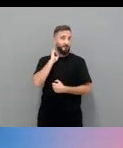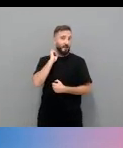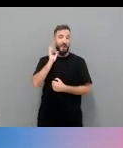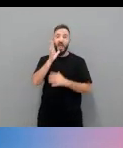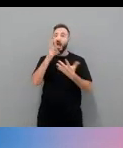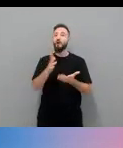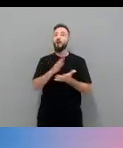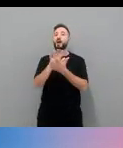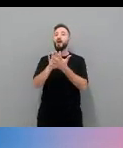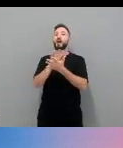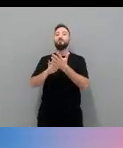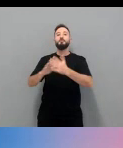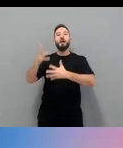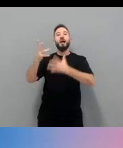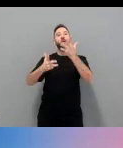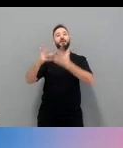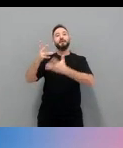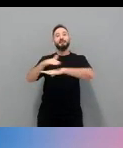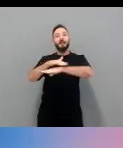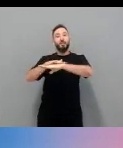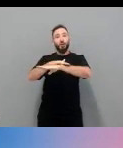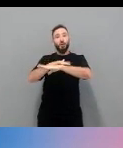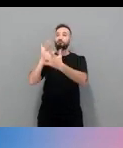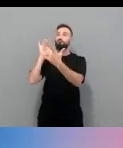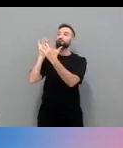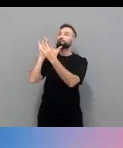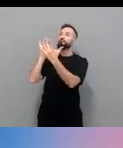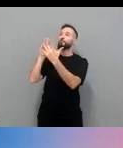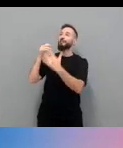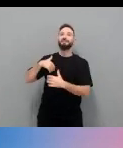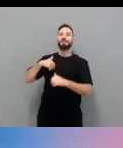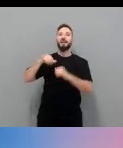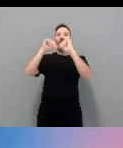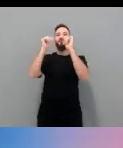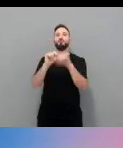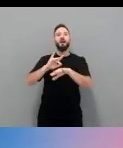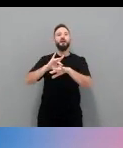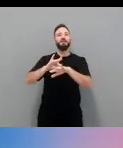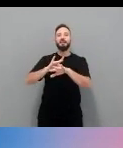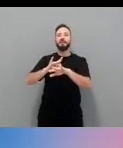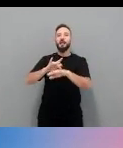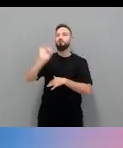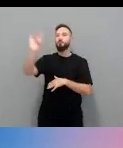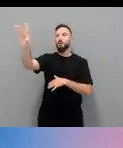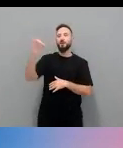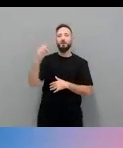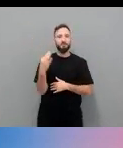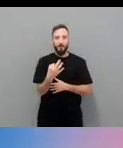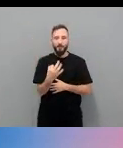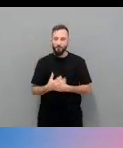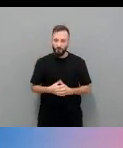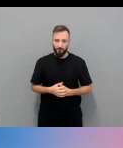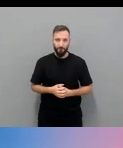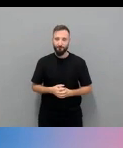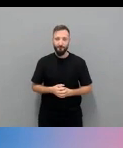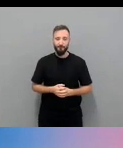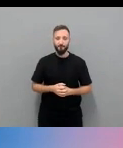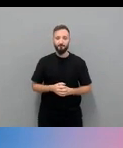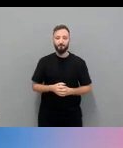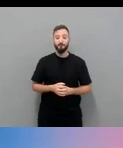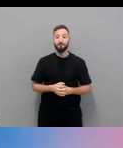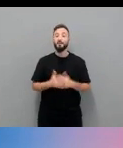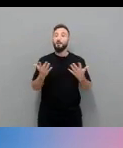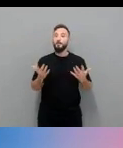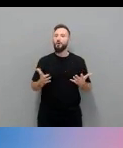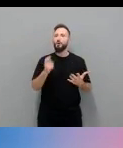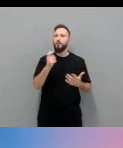con la administración, ya tenemos que hacerlo de manera digital, a través de vías digitales. Pero poco